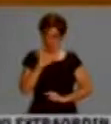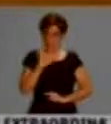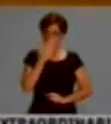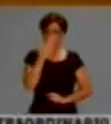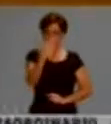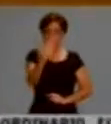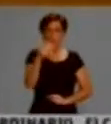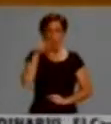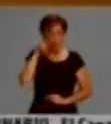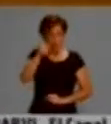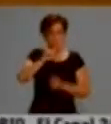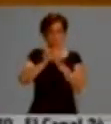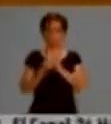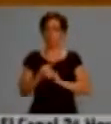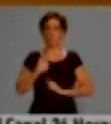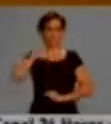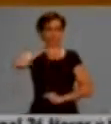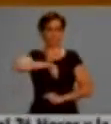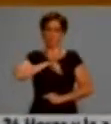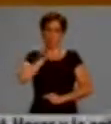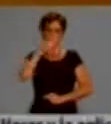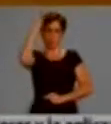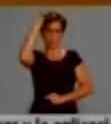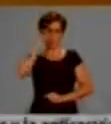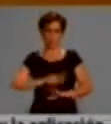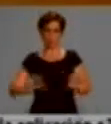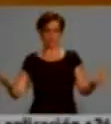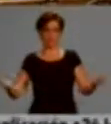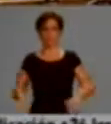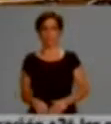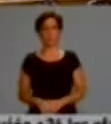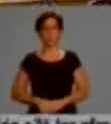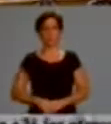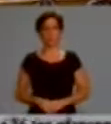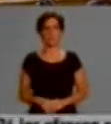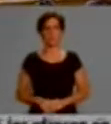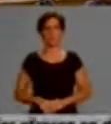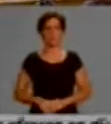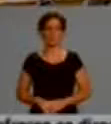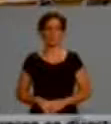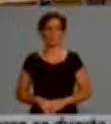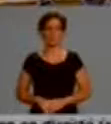que a eso no estoy dispuesto.